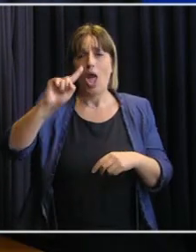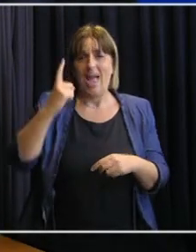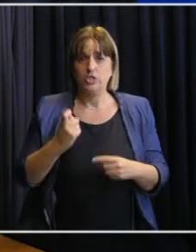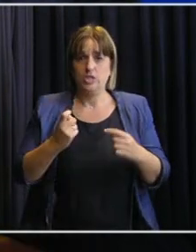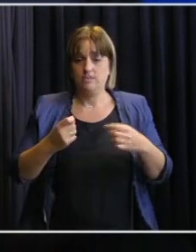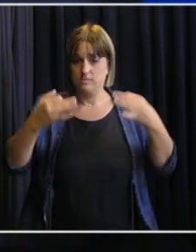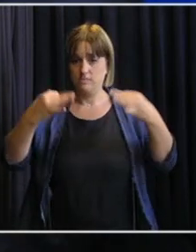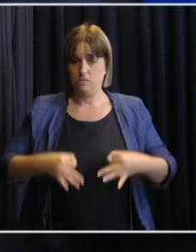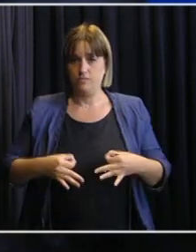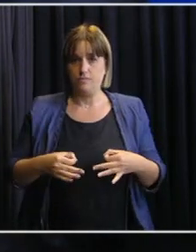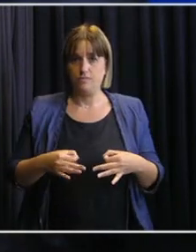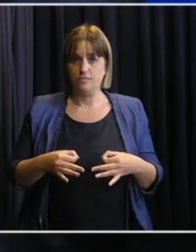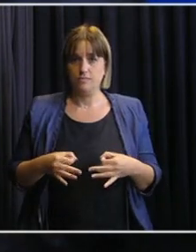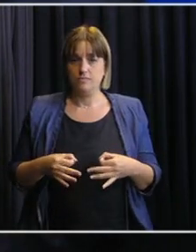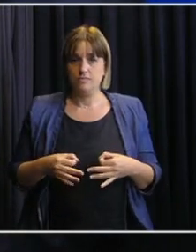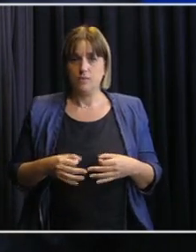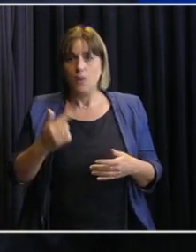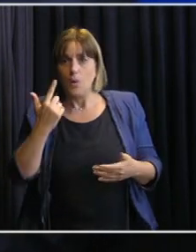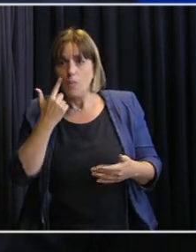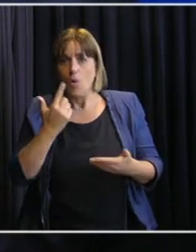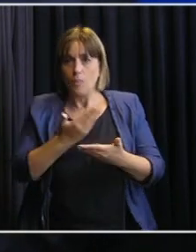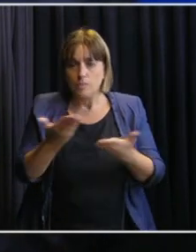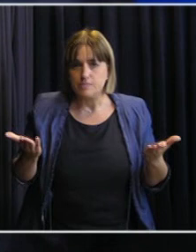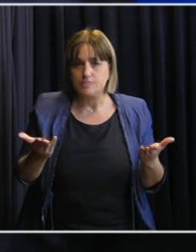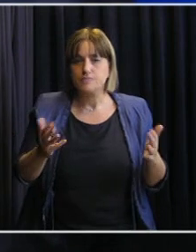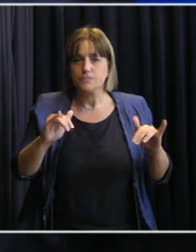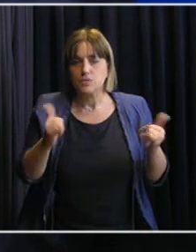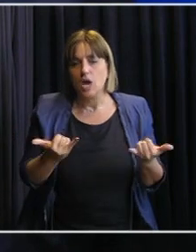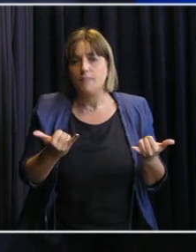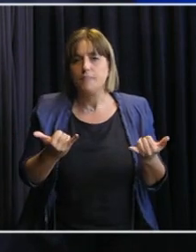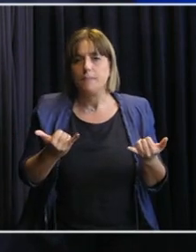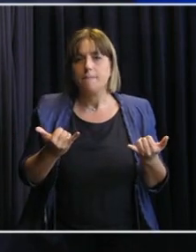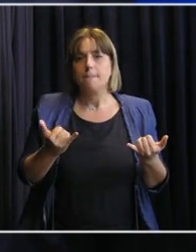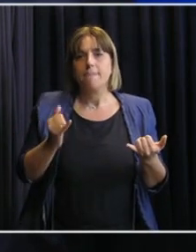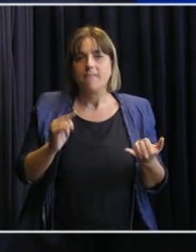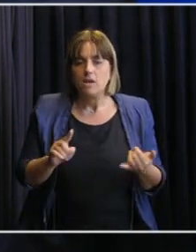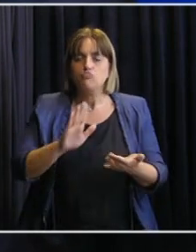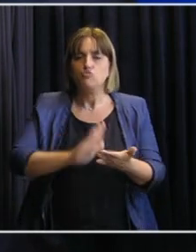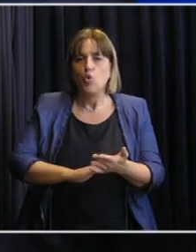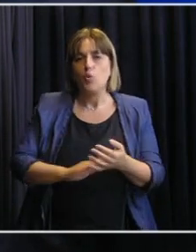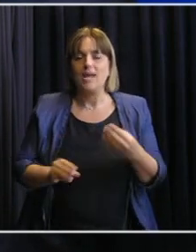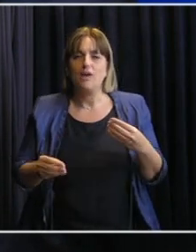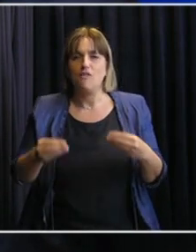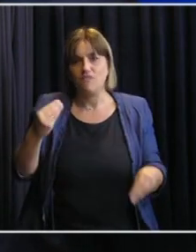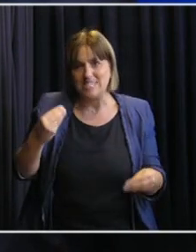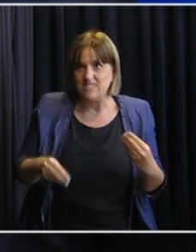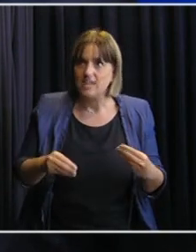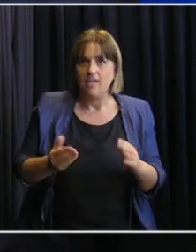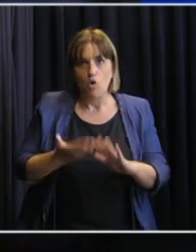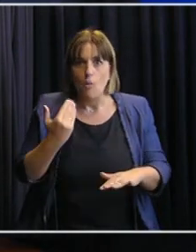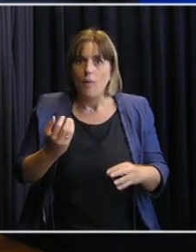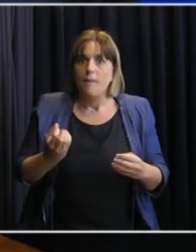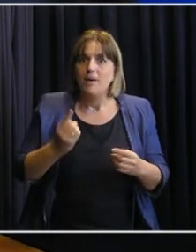eso. De conocimiento público, la flexibilidad en el seguro